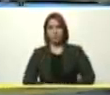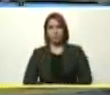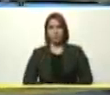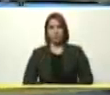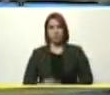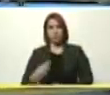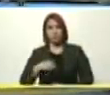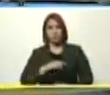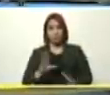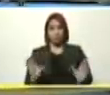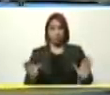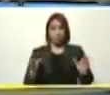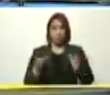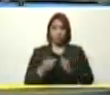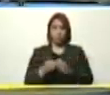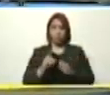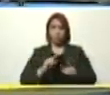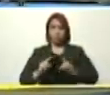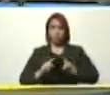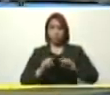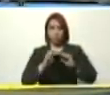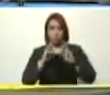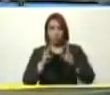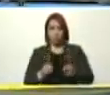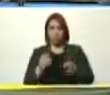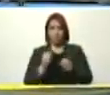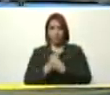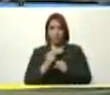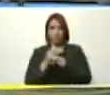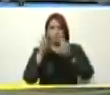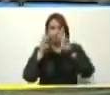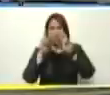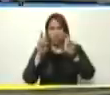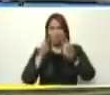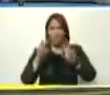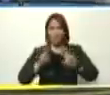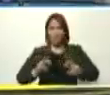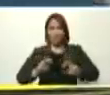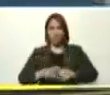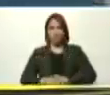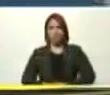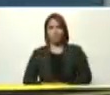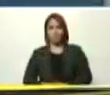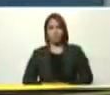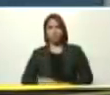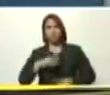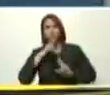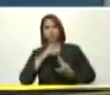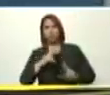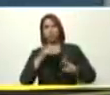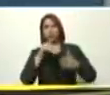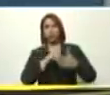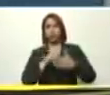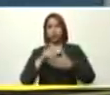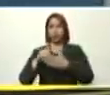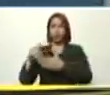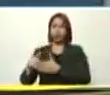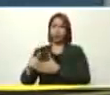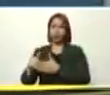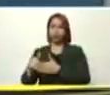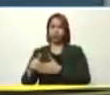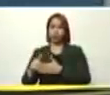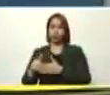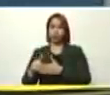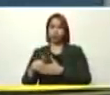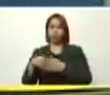Hemos organizado las mesas de trabajo para revisar los resultados electorales,